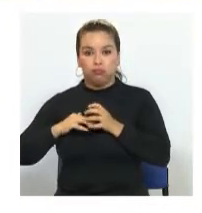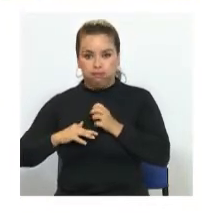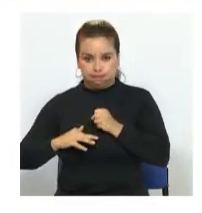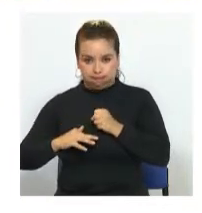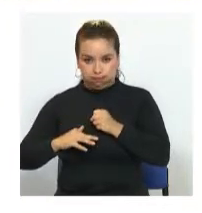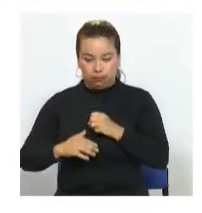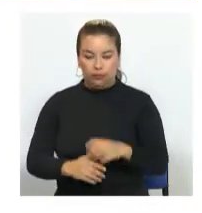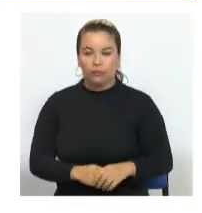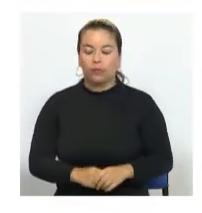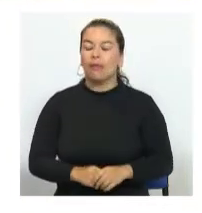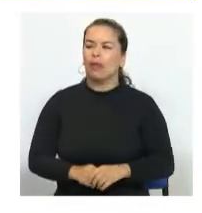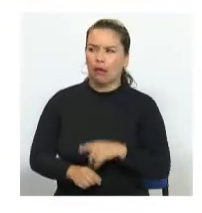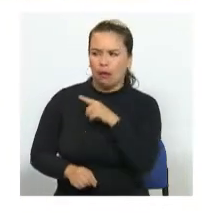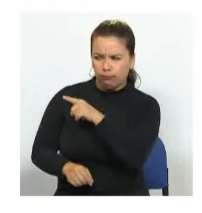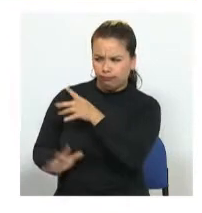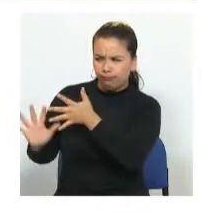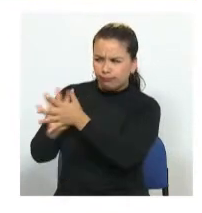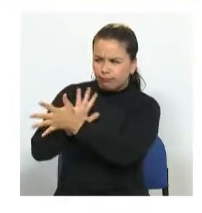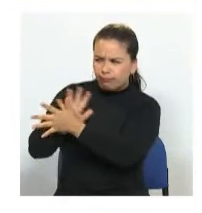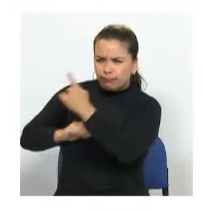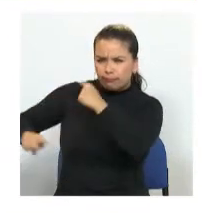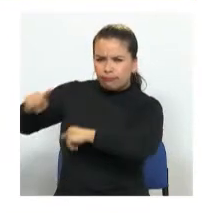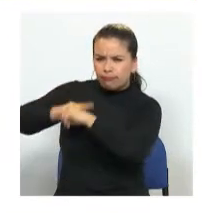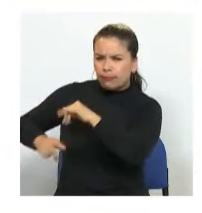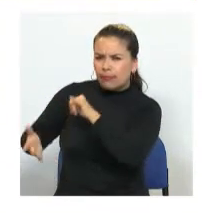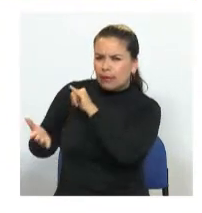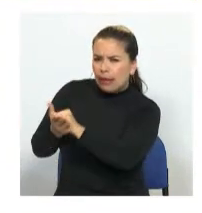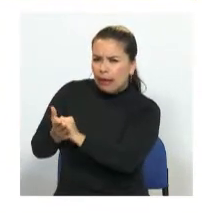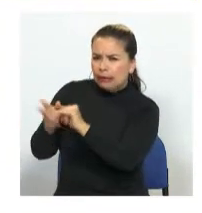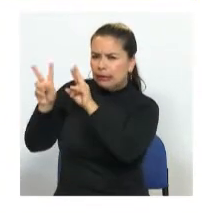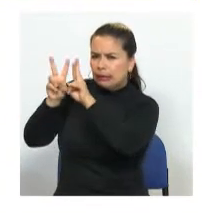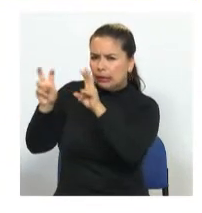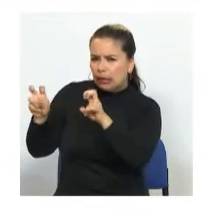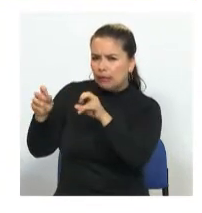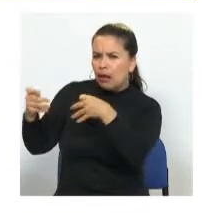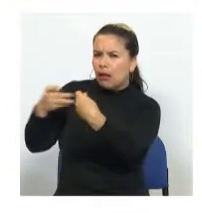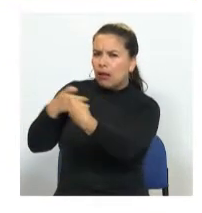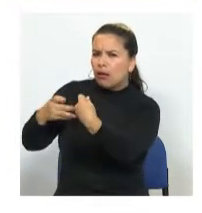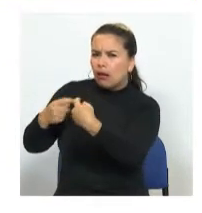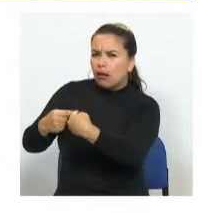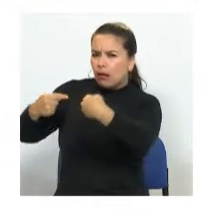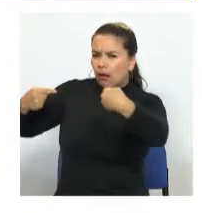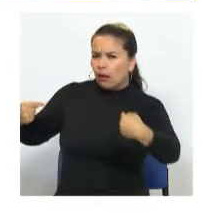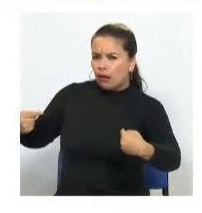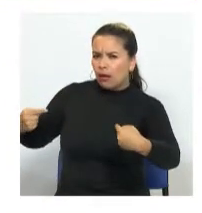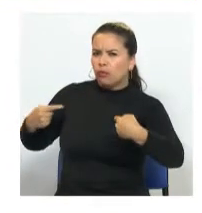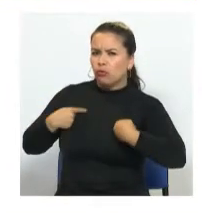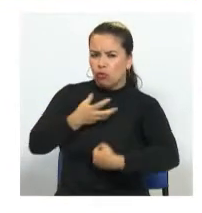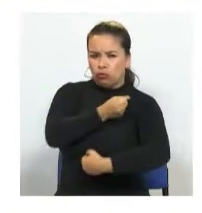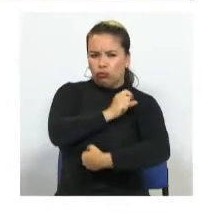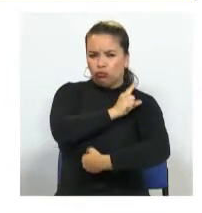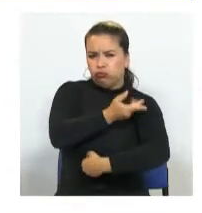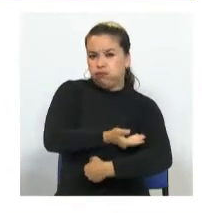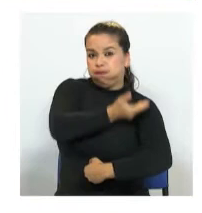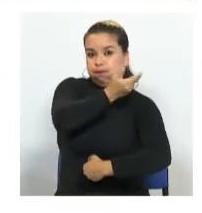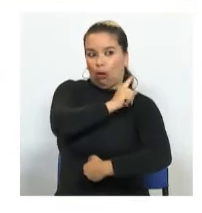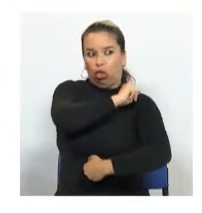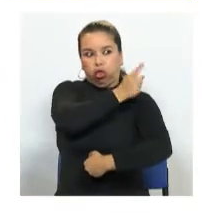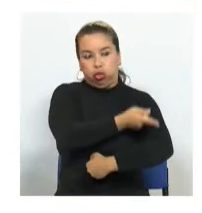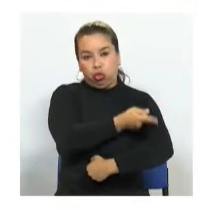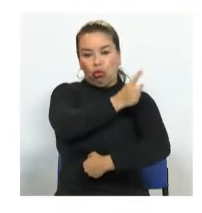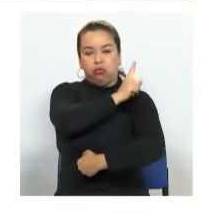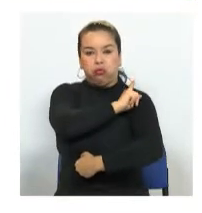eso, ese tipo de valores no los puede dar, por ejemplo, la toma de la presión arterial, que normalmente conocemos